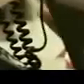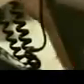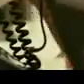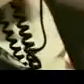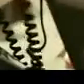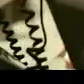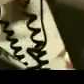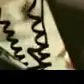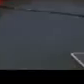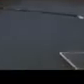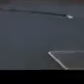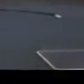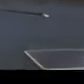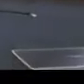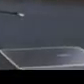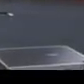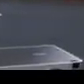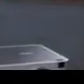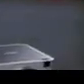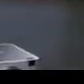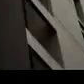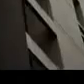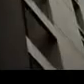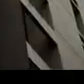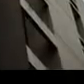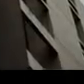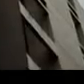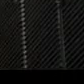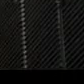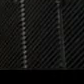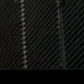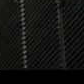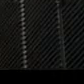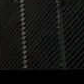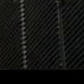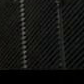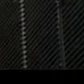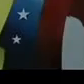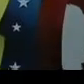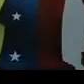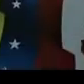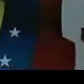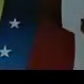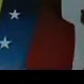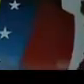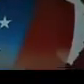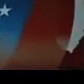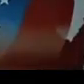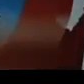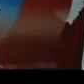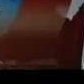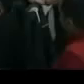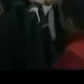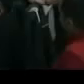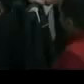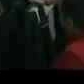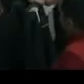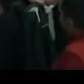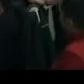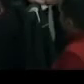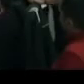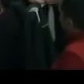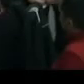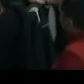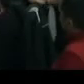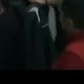precios justos. En mesas de trabajo, el Ministerio de Finanzas, Banco Central, ministerios del área productiva y